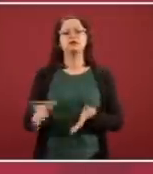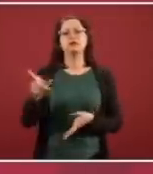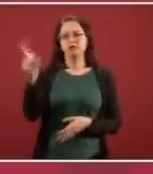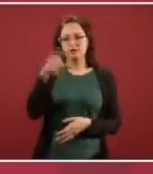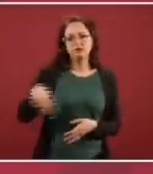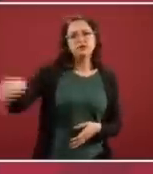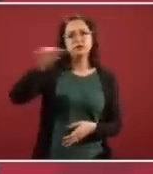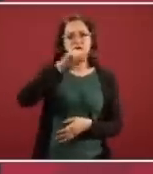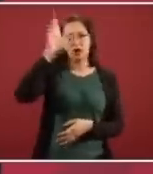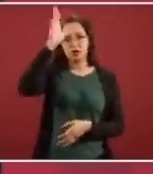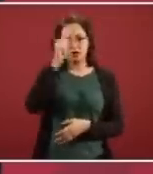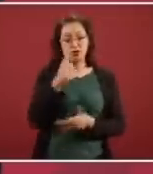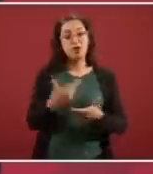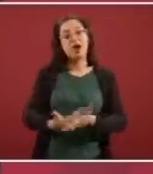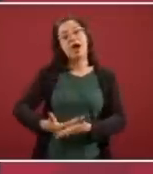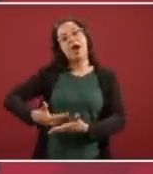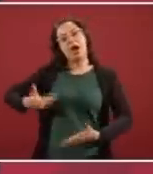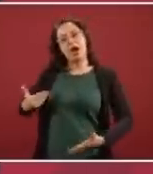porque se les consultó